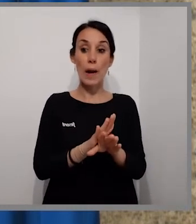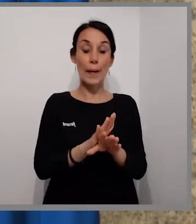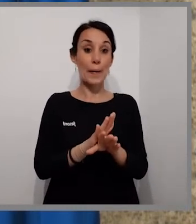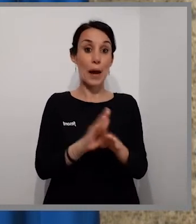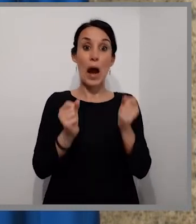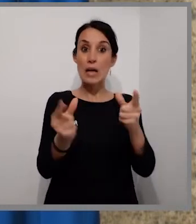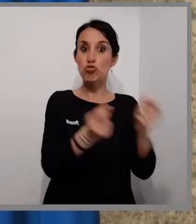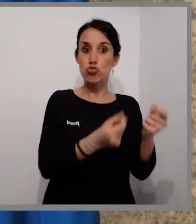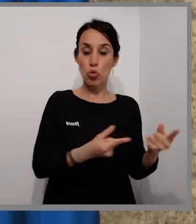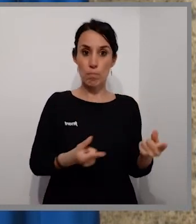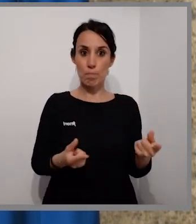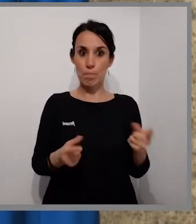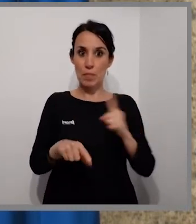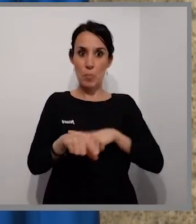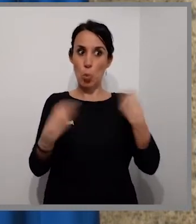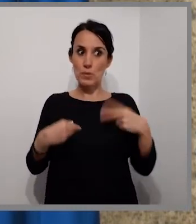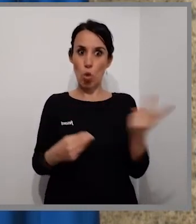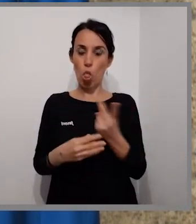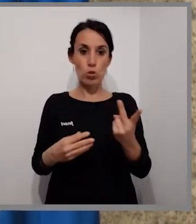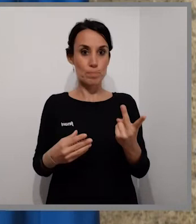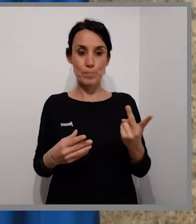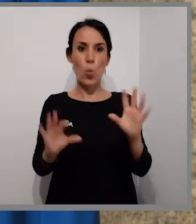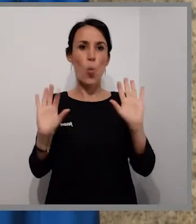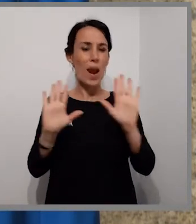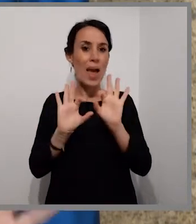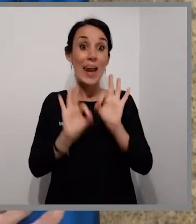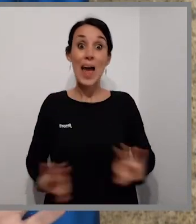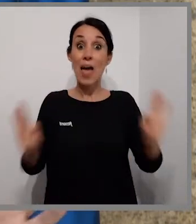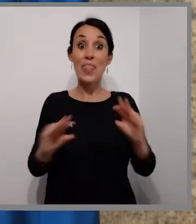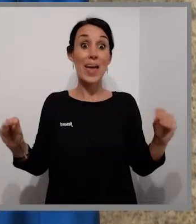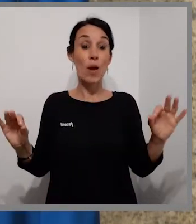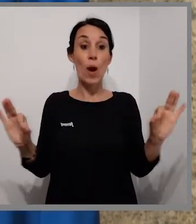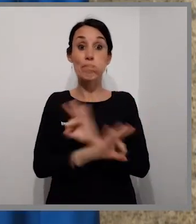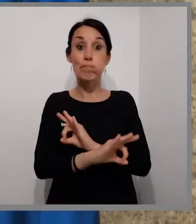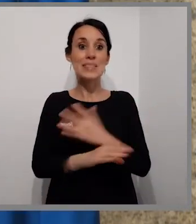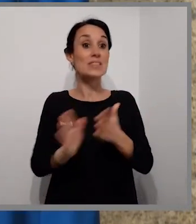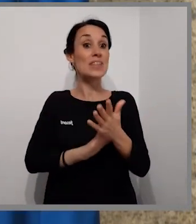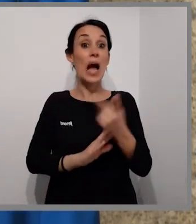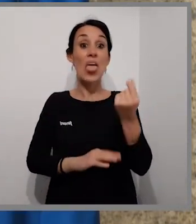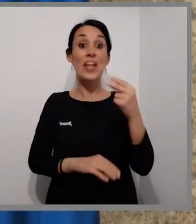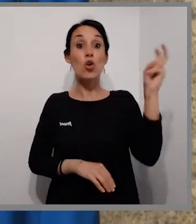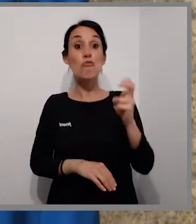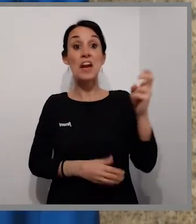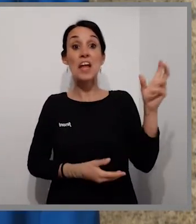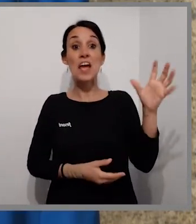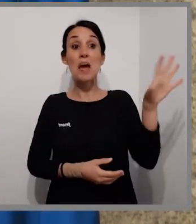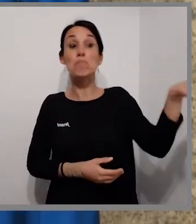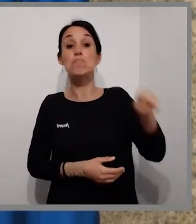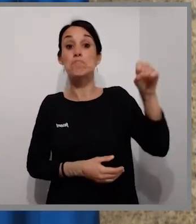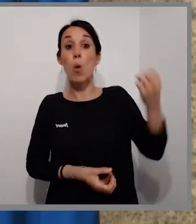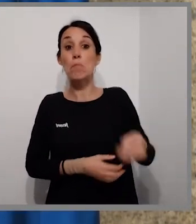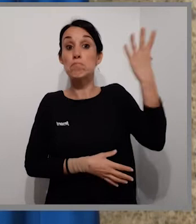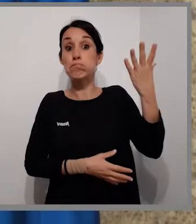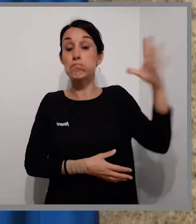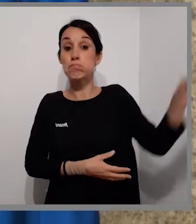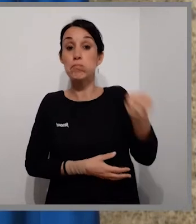tipo de gasto, ¿no? O sea, aquí no se puede equivocar nadie. El dinero no se produce de la nada. Al final